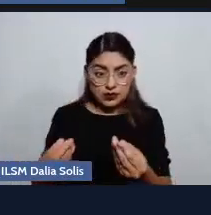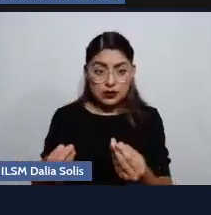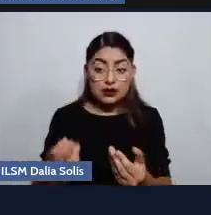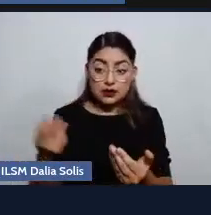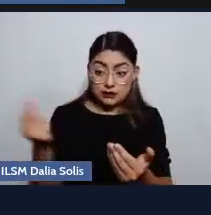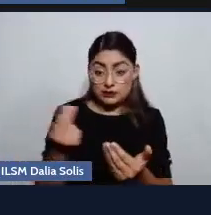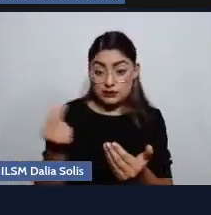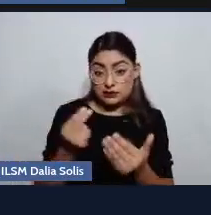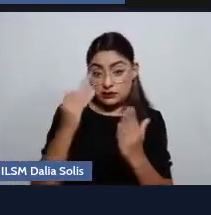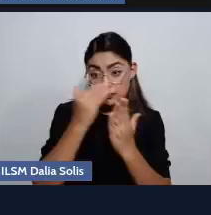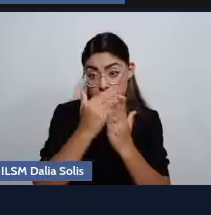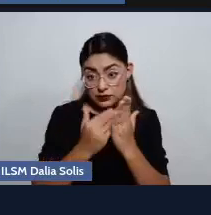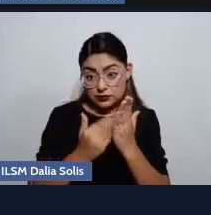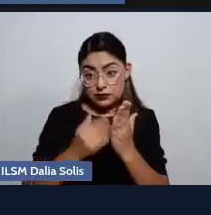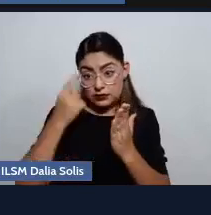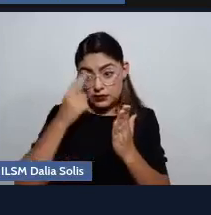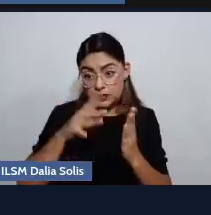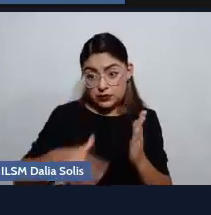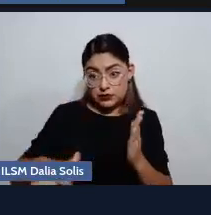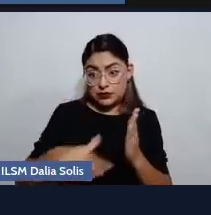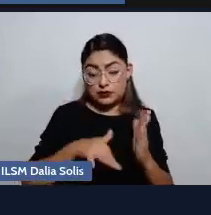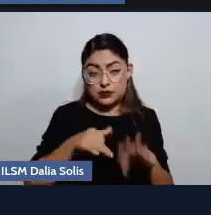entorno laboral, ¿no? No hay seguridad